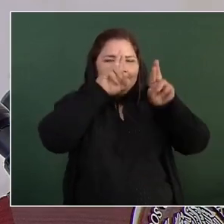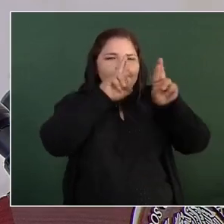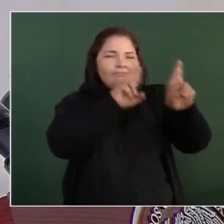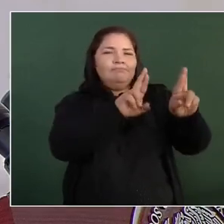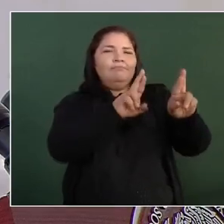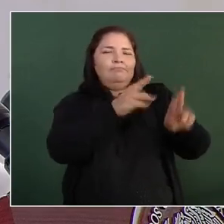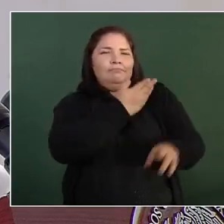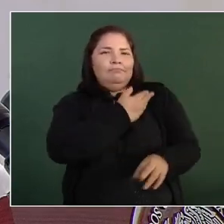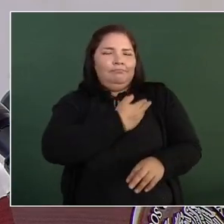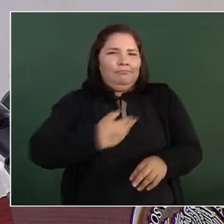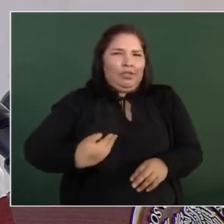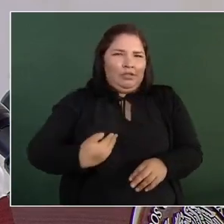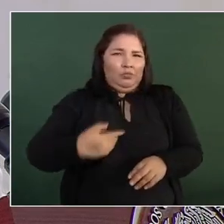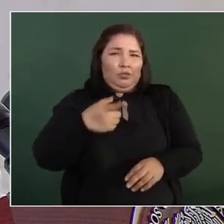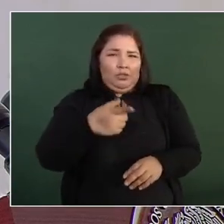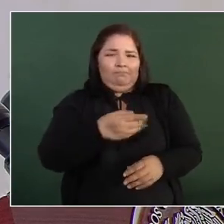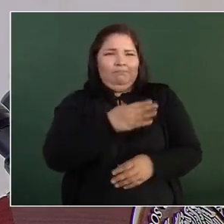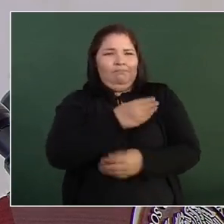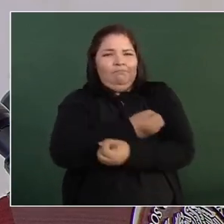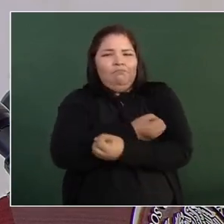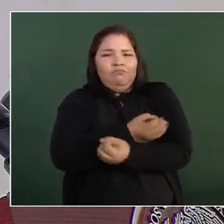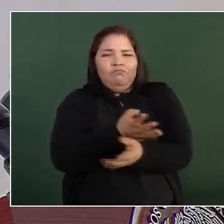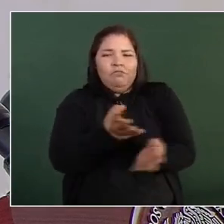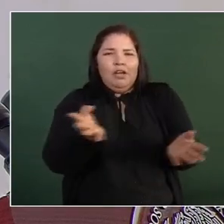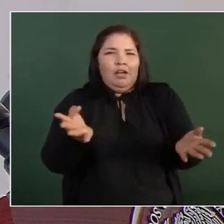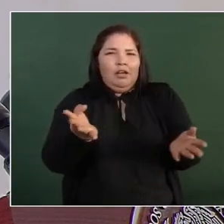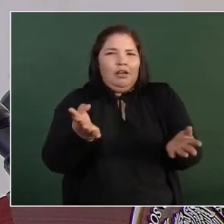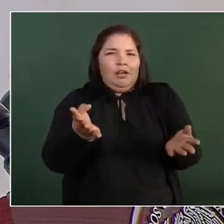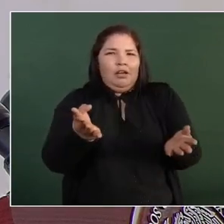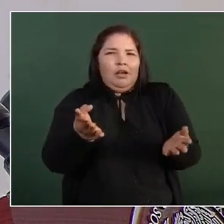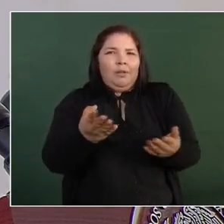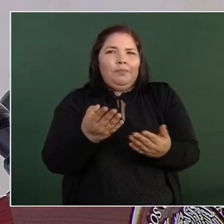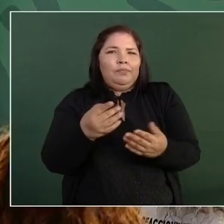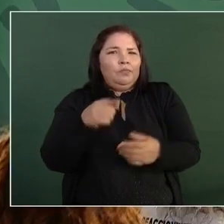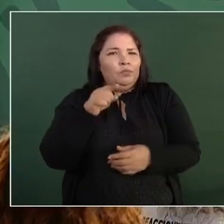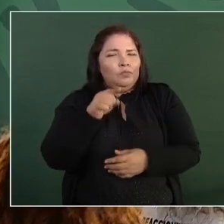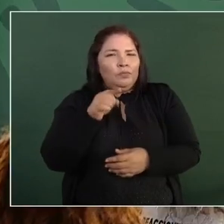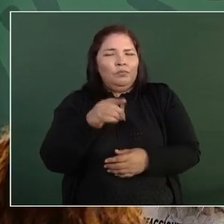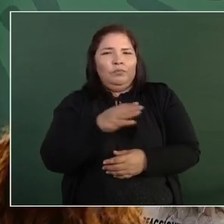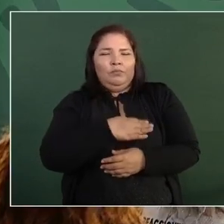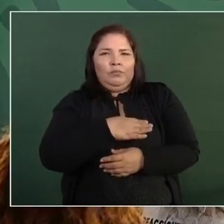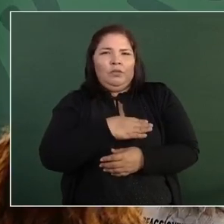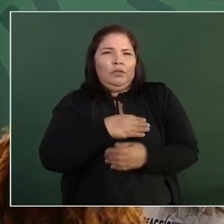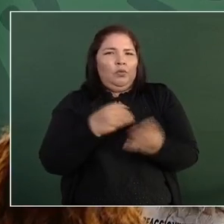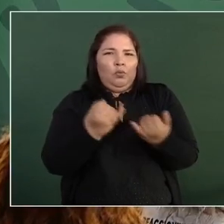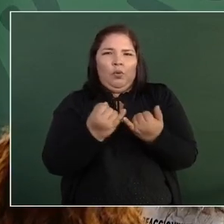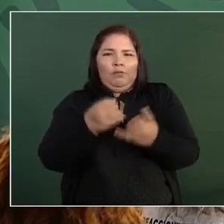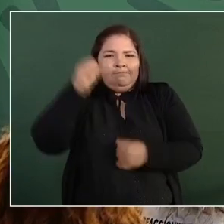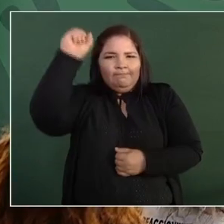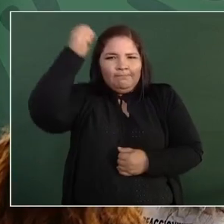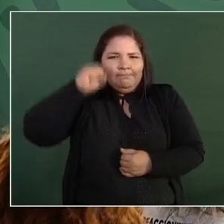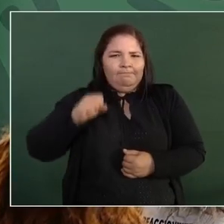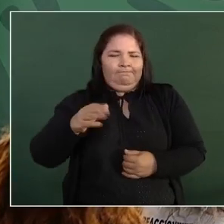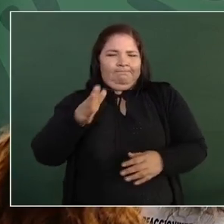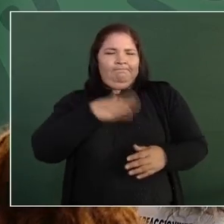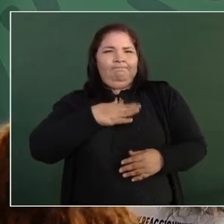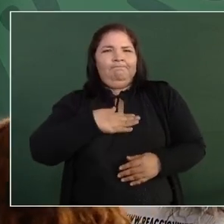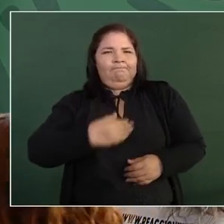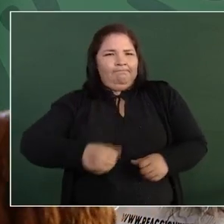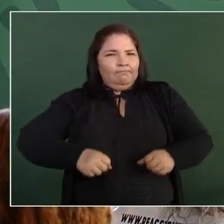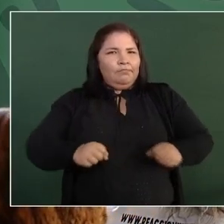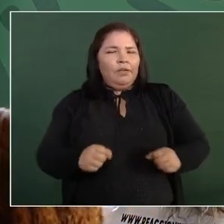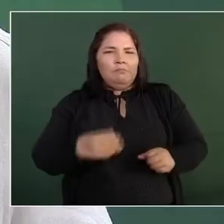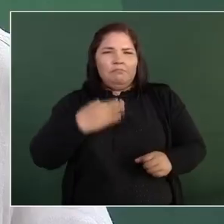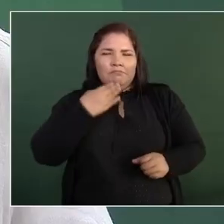eso la generosidad a la que me refiero al principio, y los sinaloenses respondemos